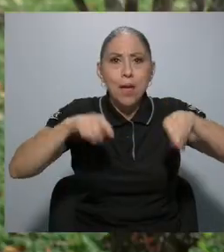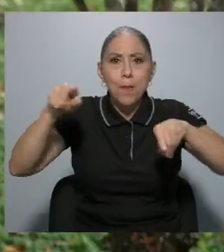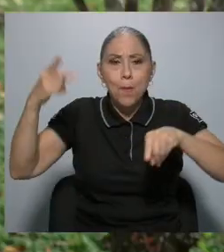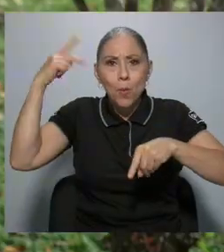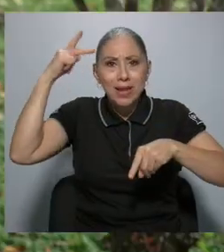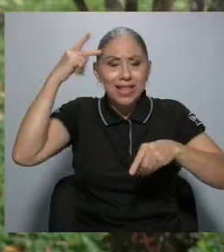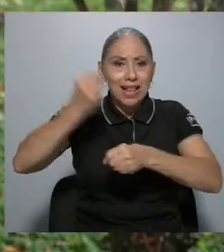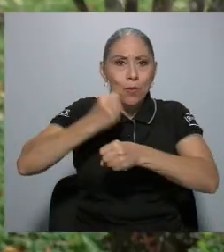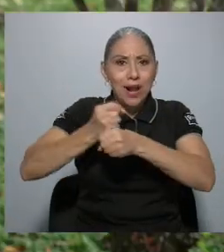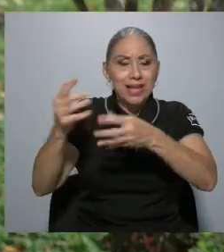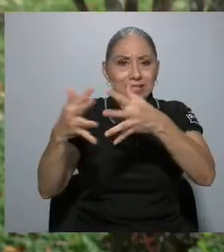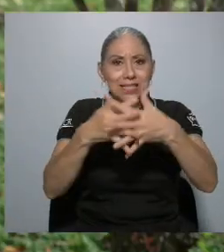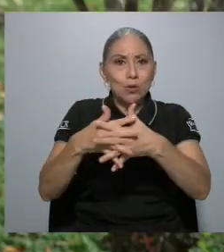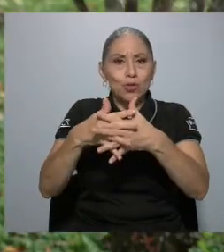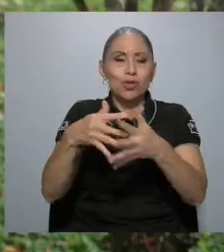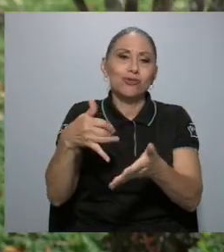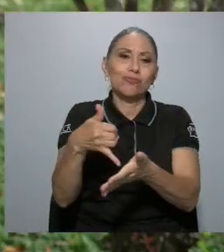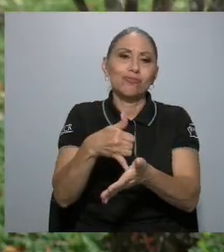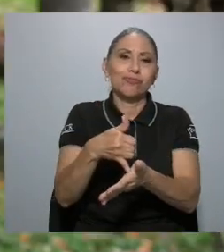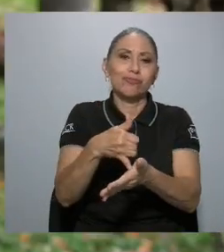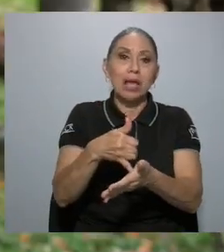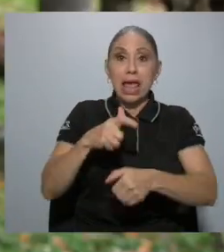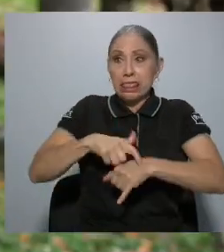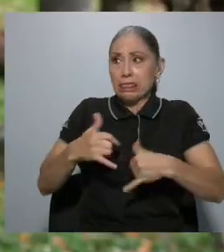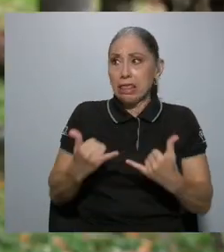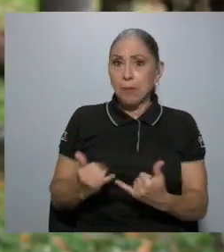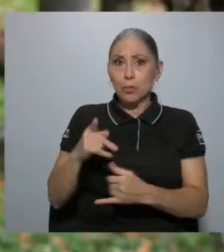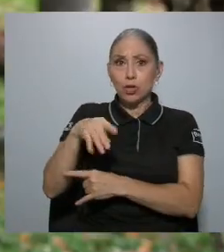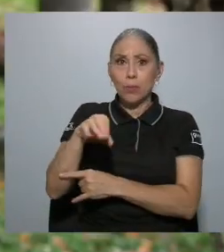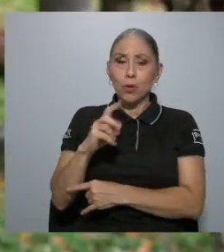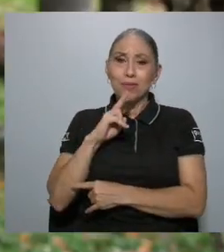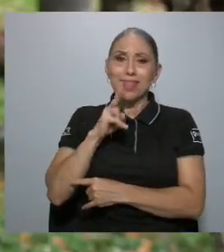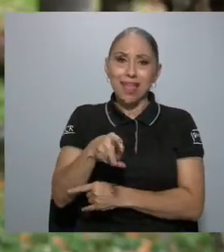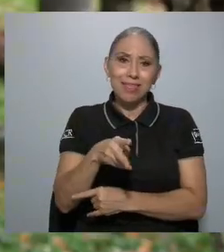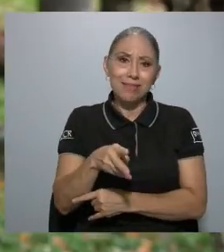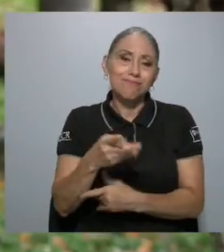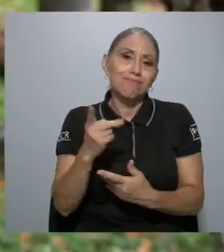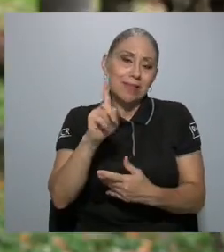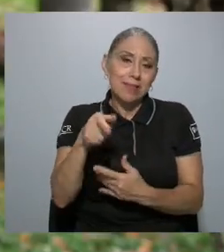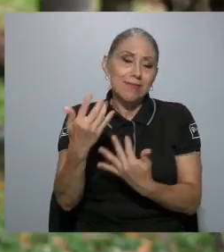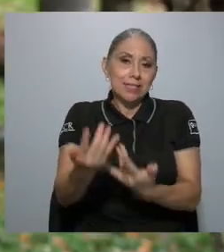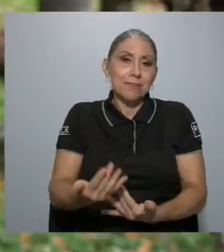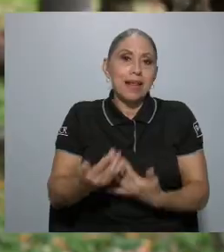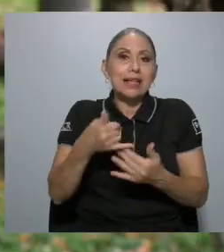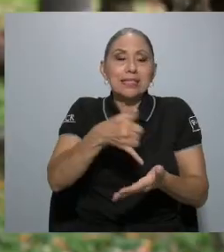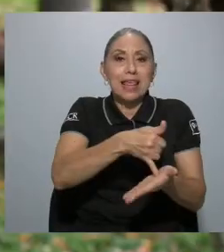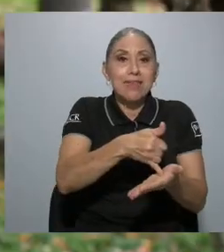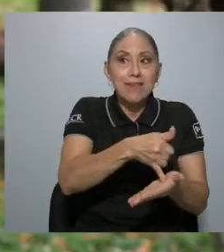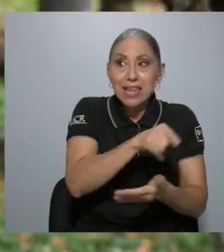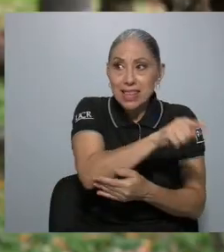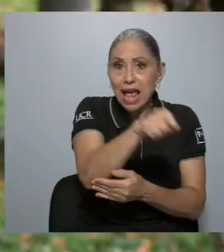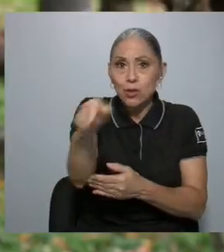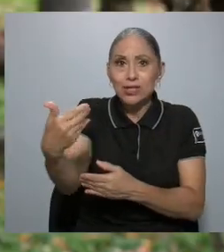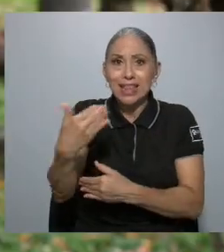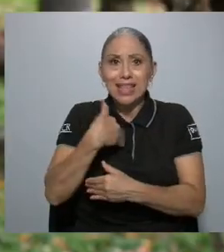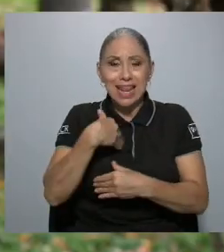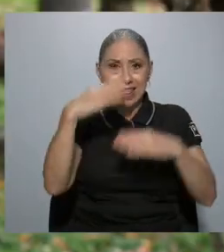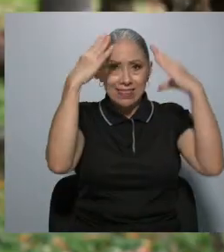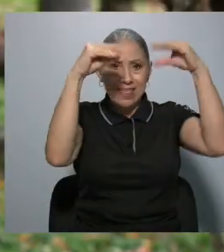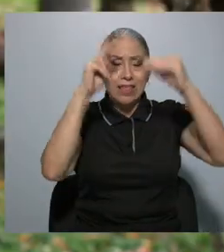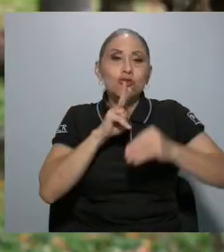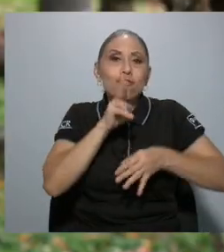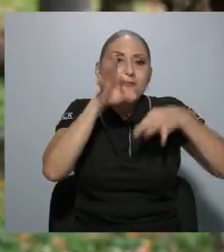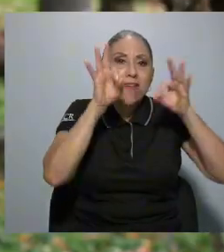de Estados Unidos quedó debilitada. En tiempos de posverdad es de esperar que se debilite a quienes tienen